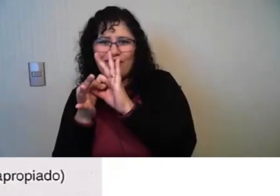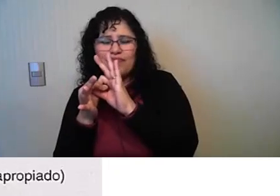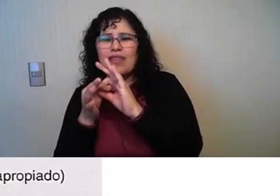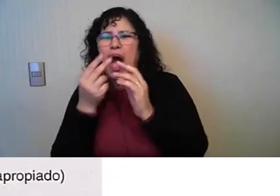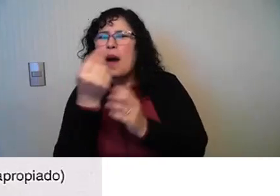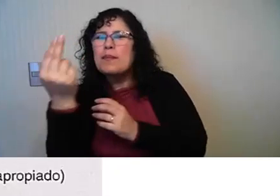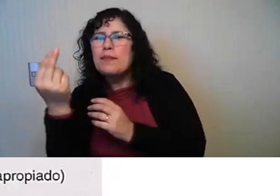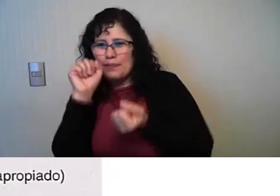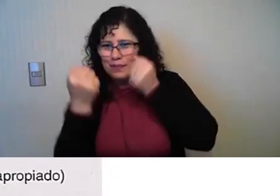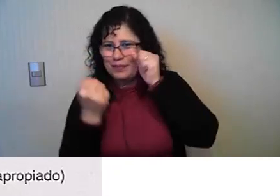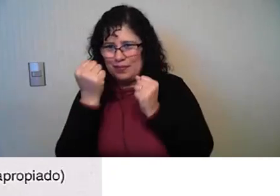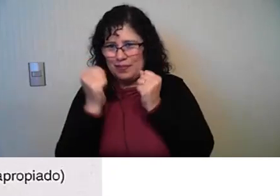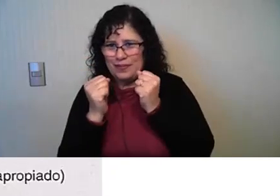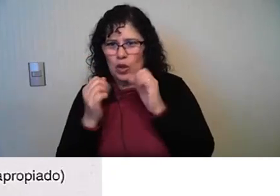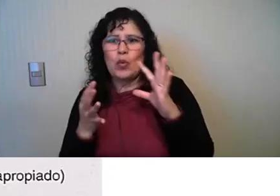acá.